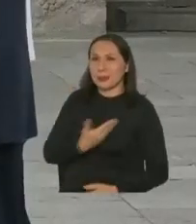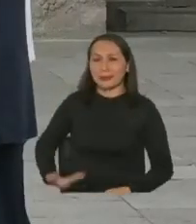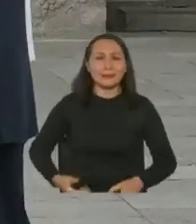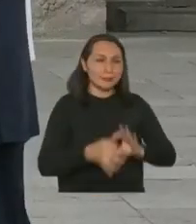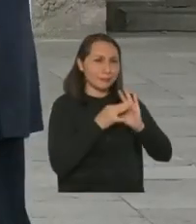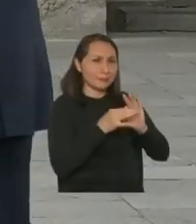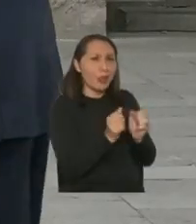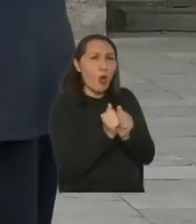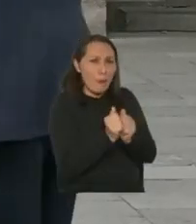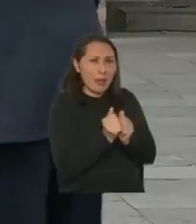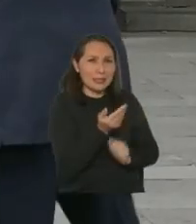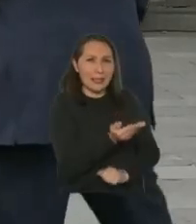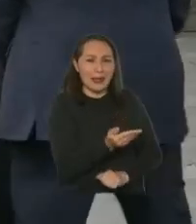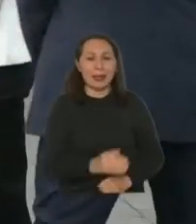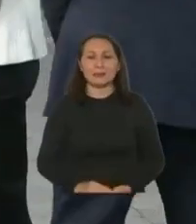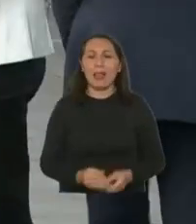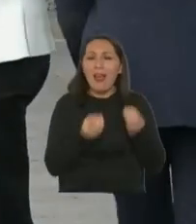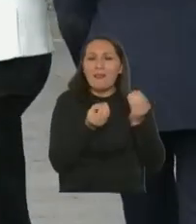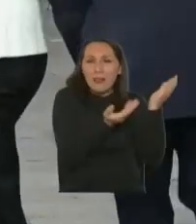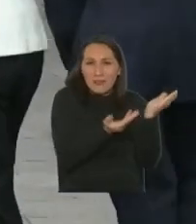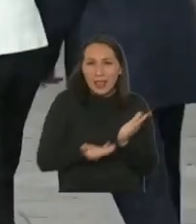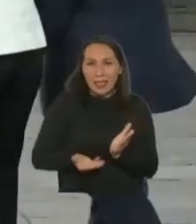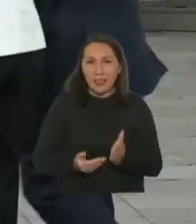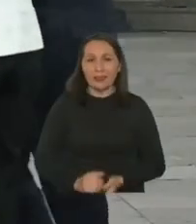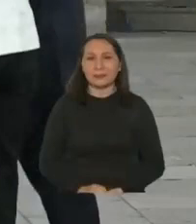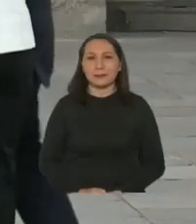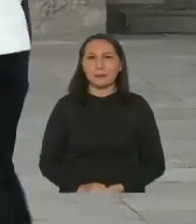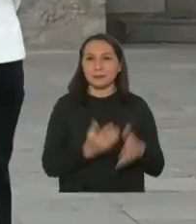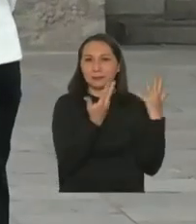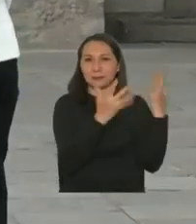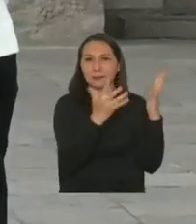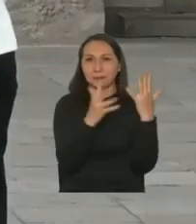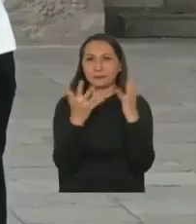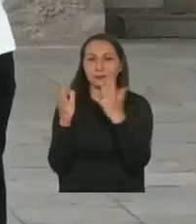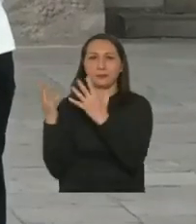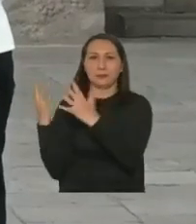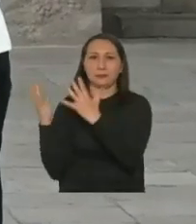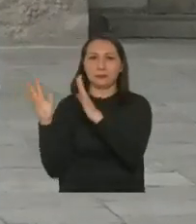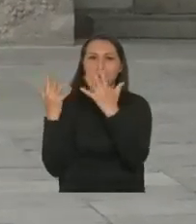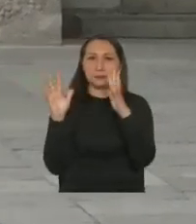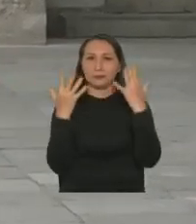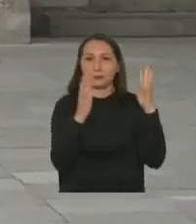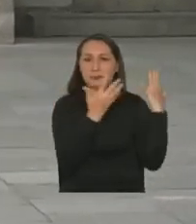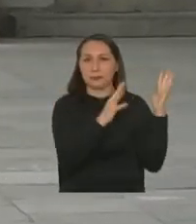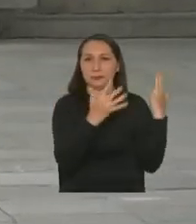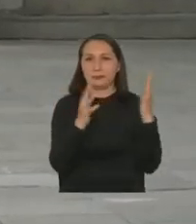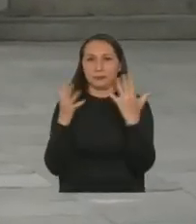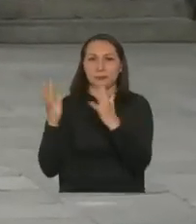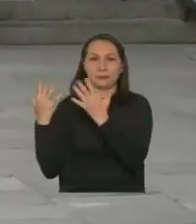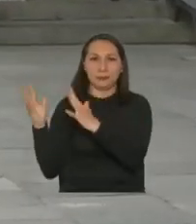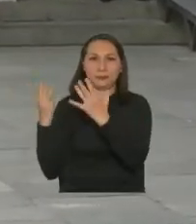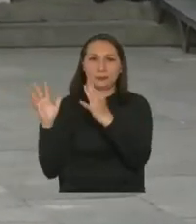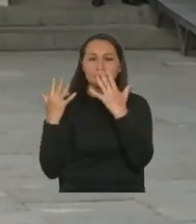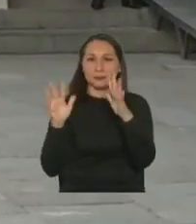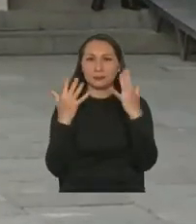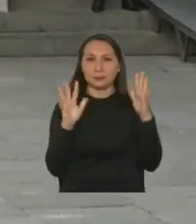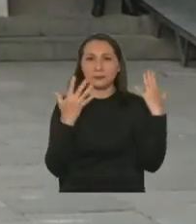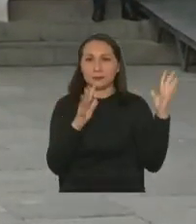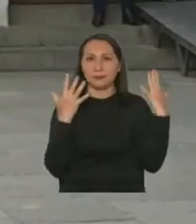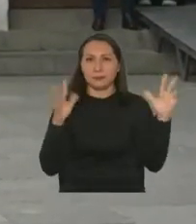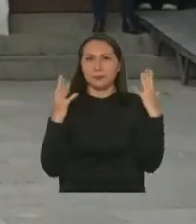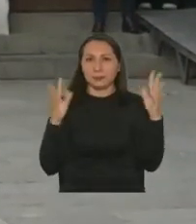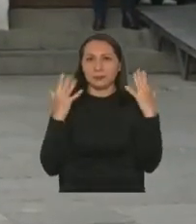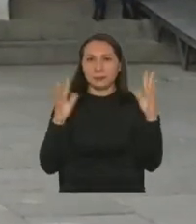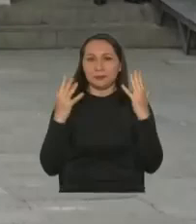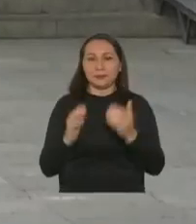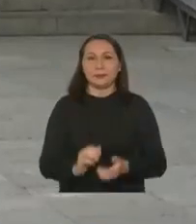baja saturación también, y por lo tanto se había mantenido fuera en momentos claves para la discusión legislativa, para llevar adelante la agenda